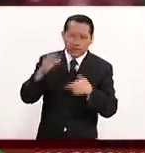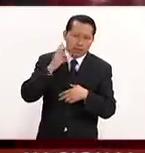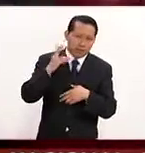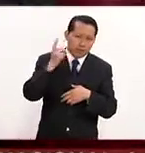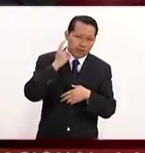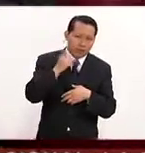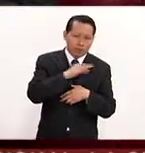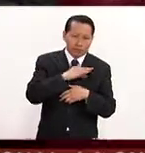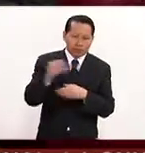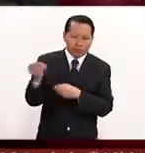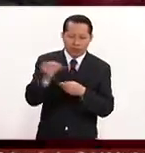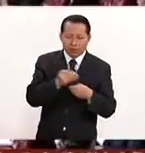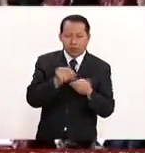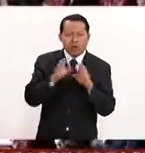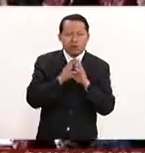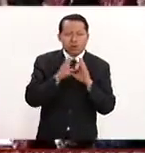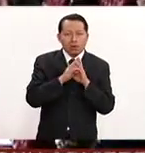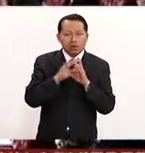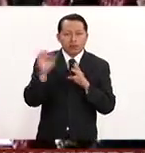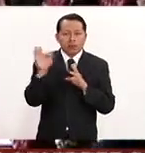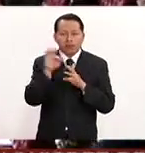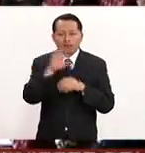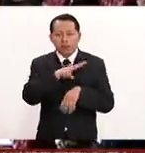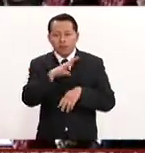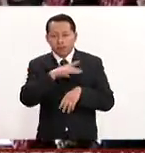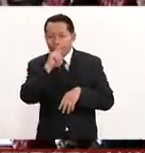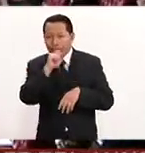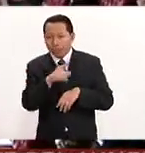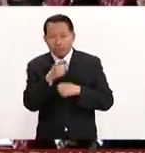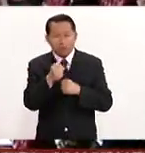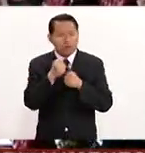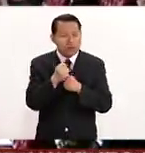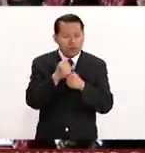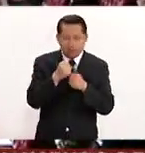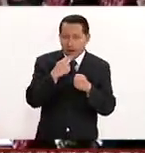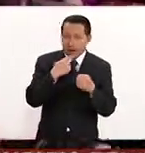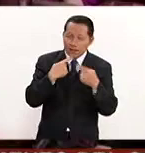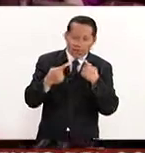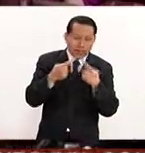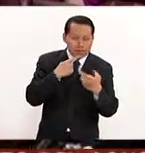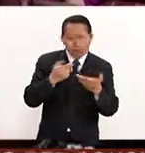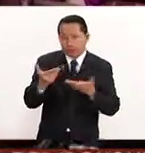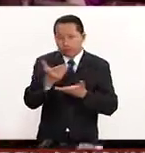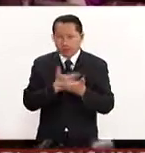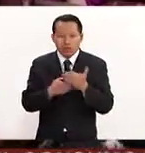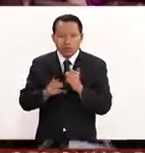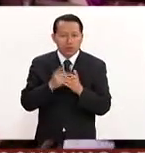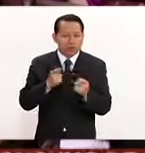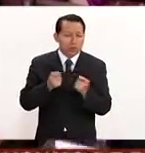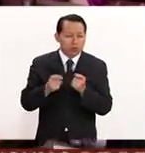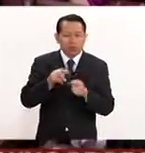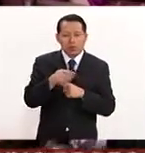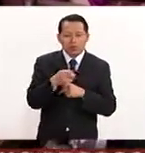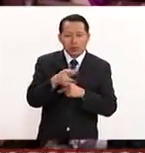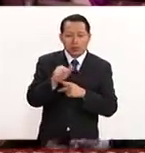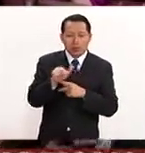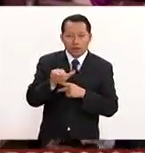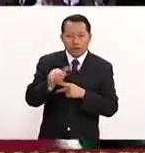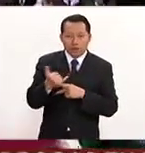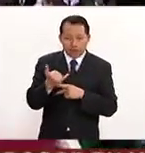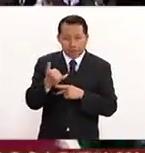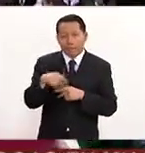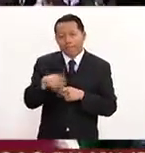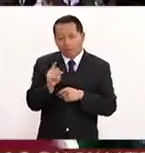donde probablemente se enfrente una gran pelea ese artículo por el control nuevamente de Theresa May. Sin